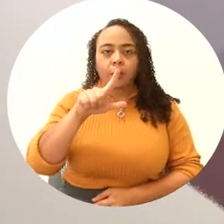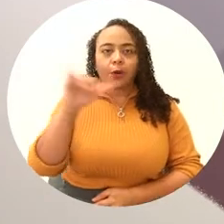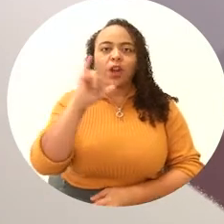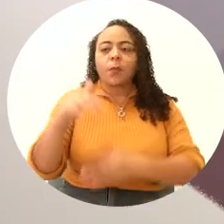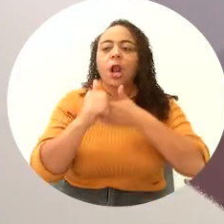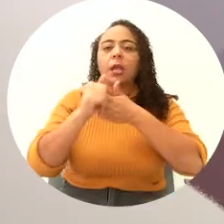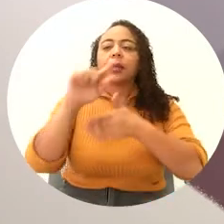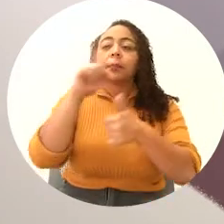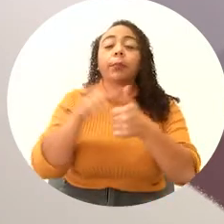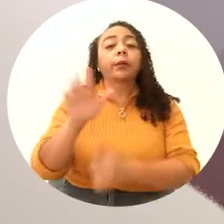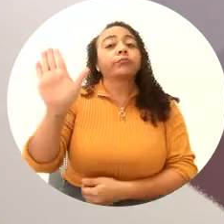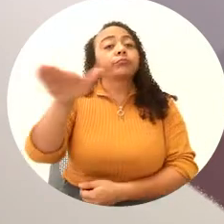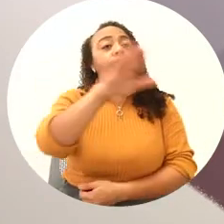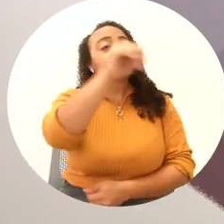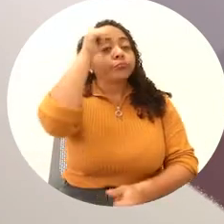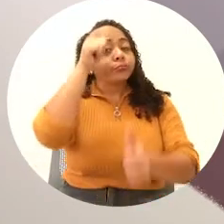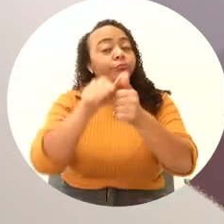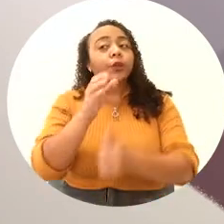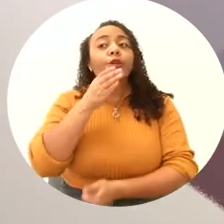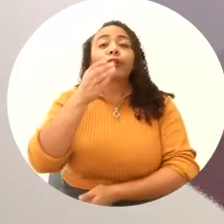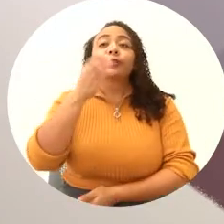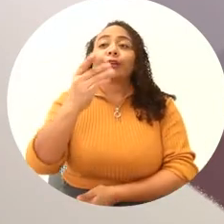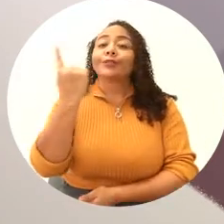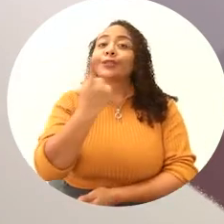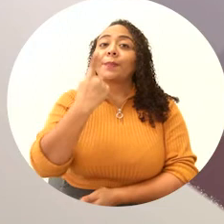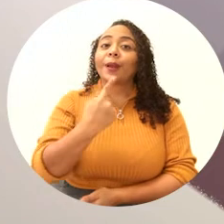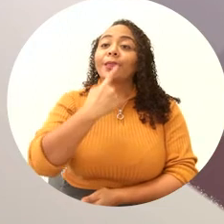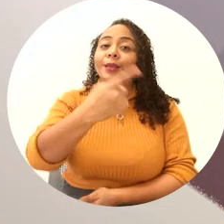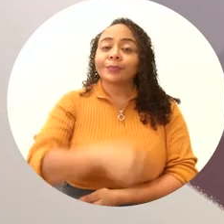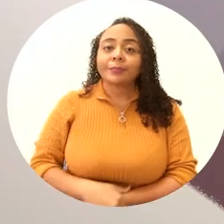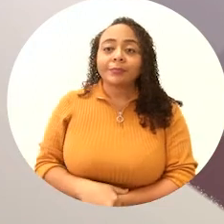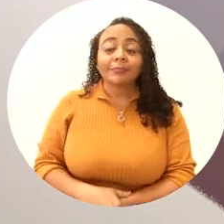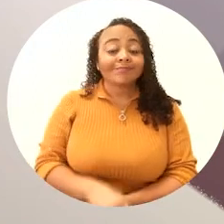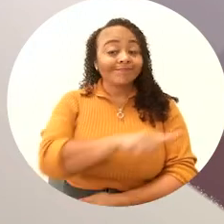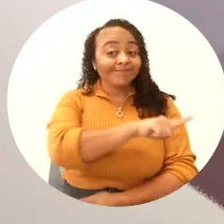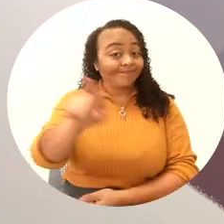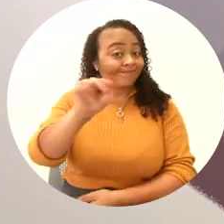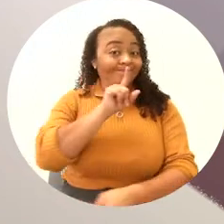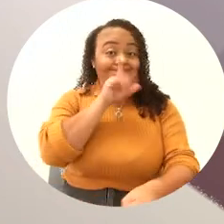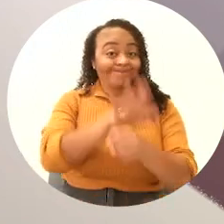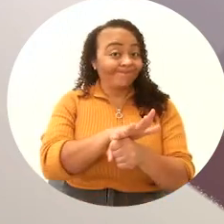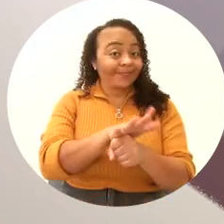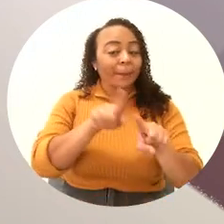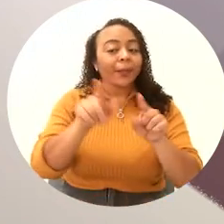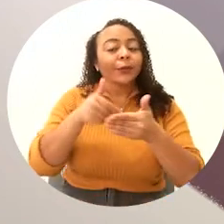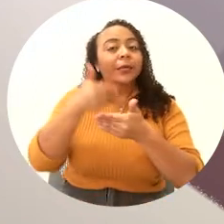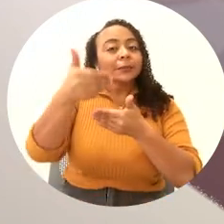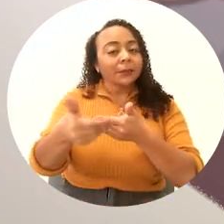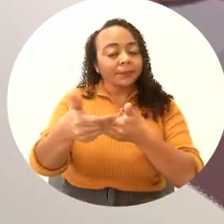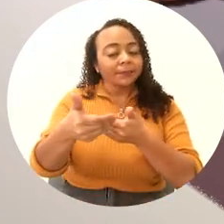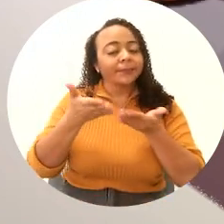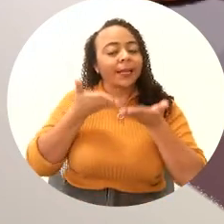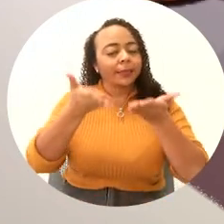Como líder, primero le recordó los consejos que siempre les dio y ninguno siguió, pero luego